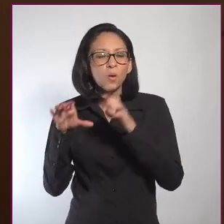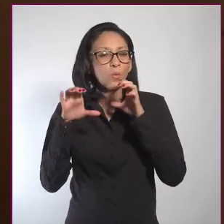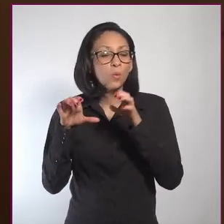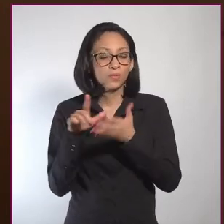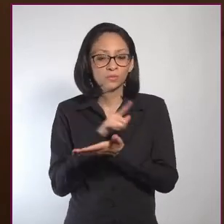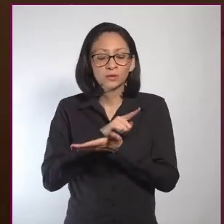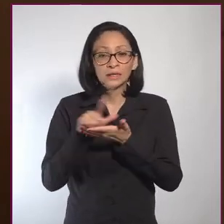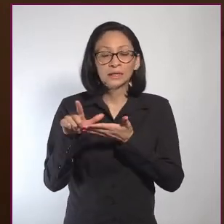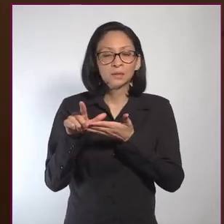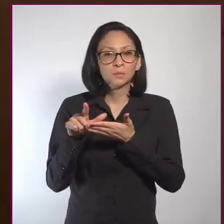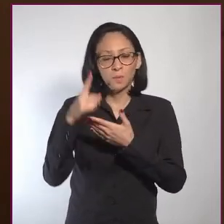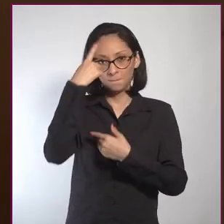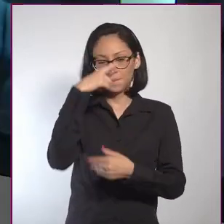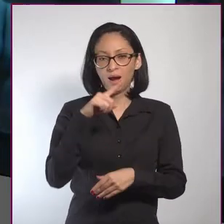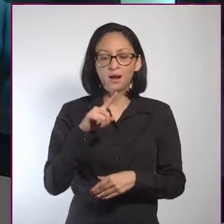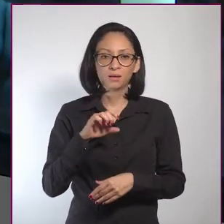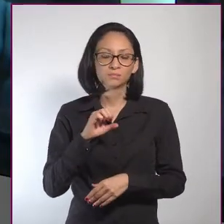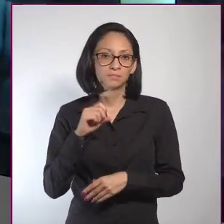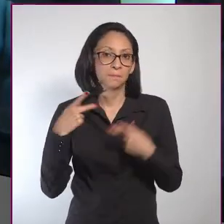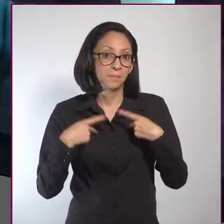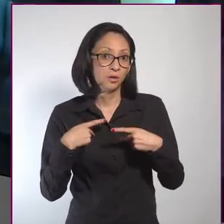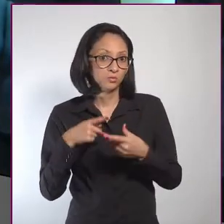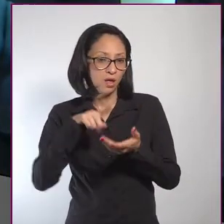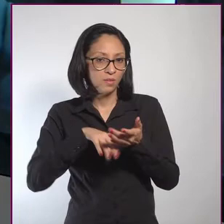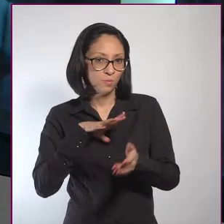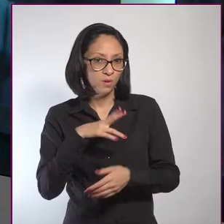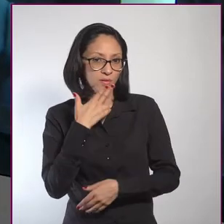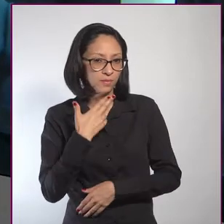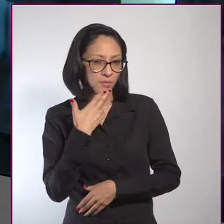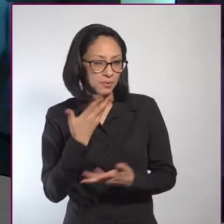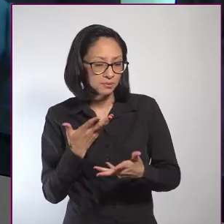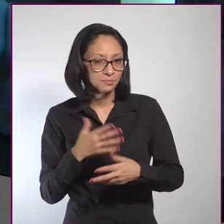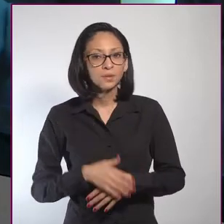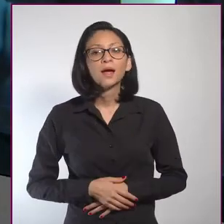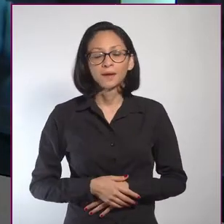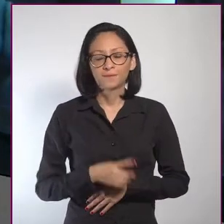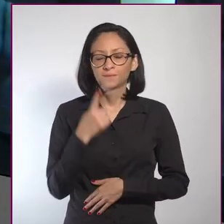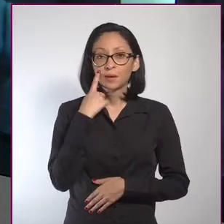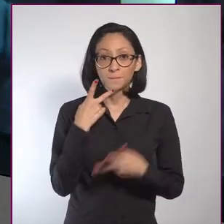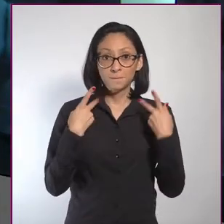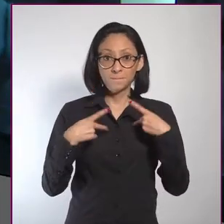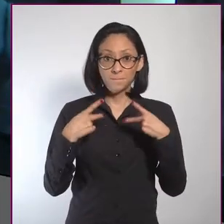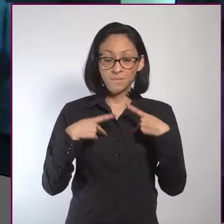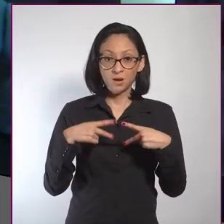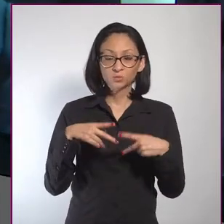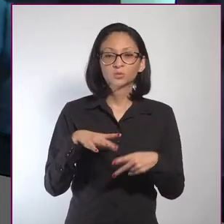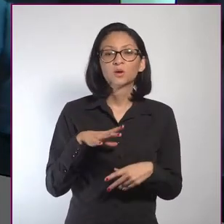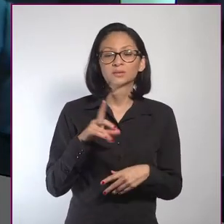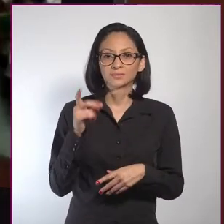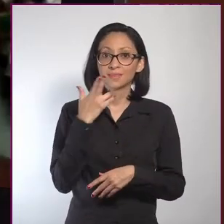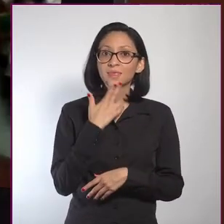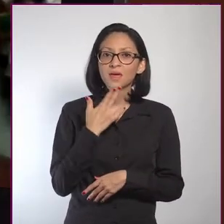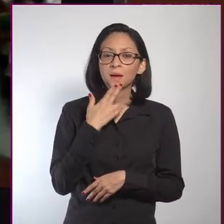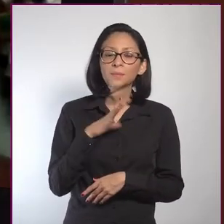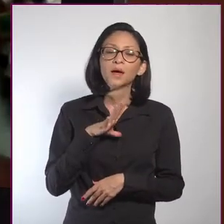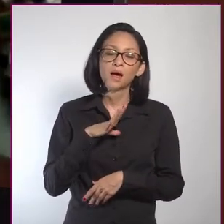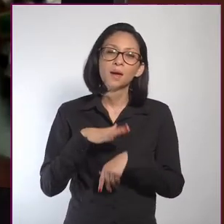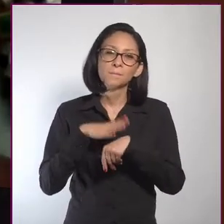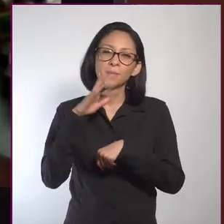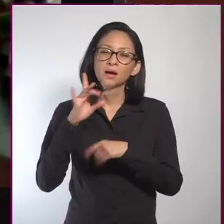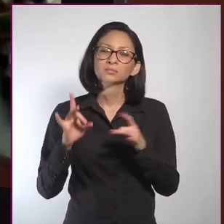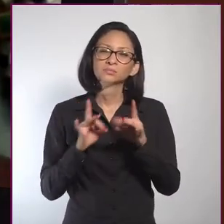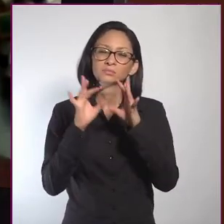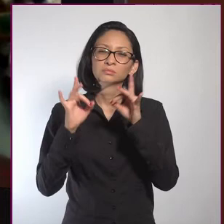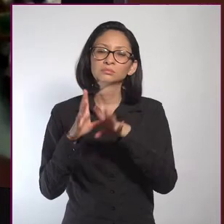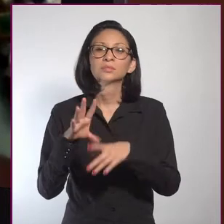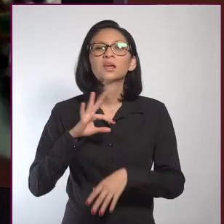una persona que vive con diabetes? Las personas con diabetes son más susceptibles a algunas infecciones. Por ejemplo,